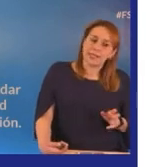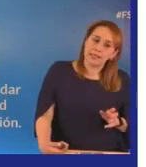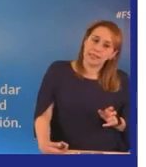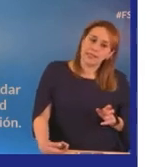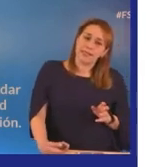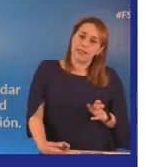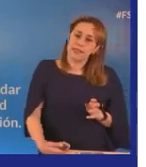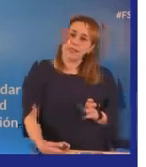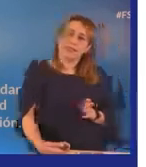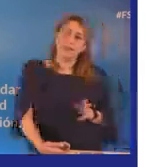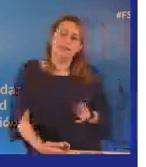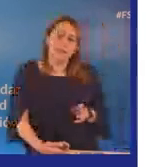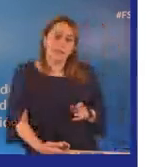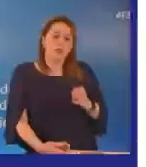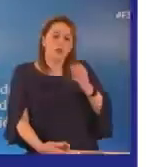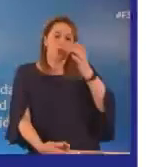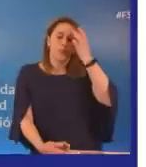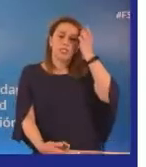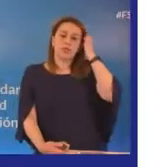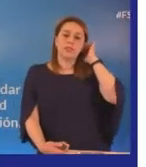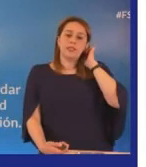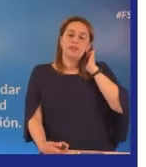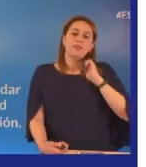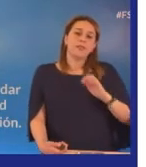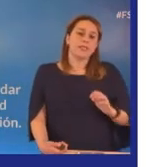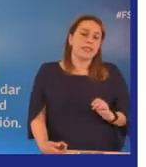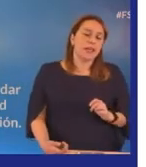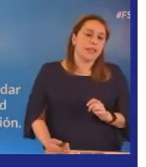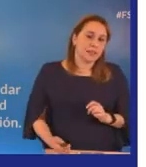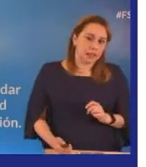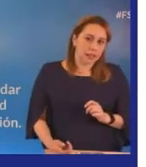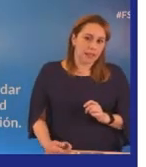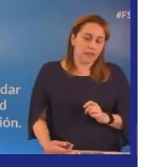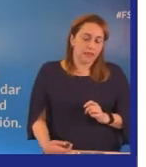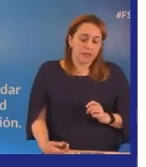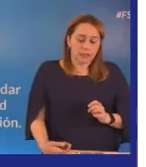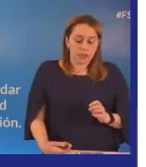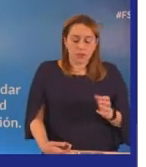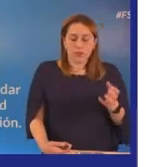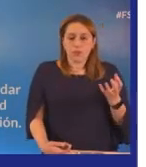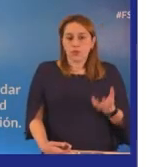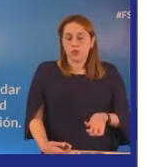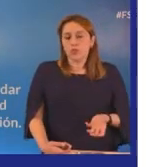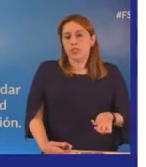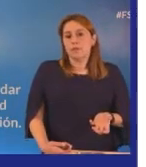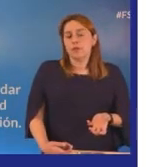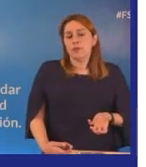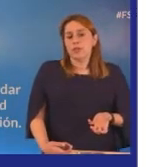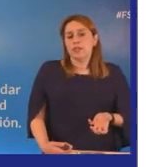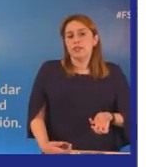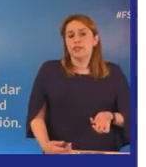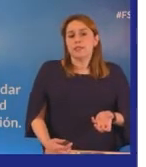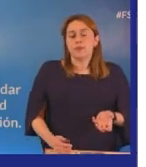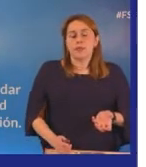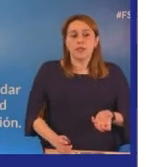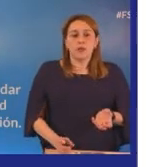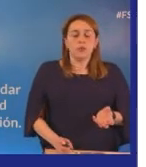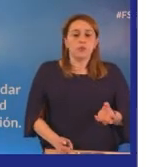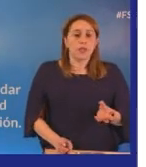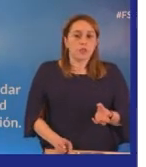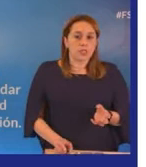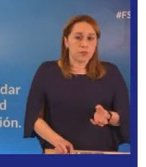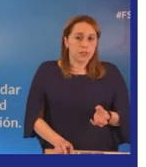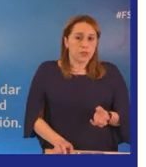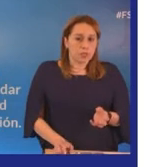Esta técnica es la técnica de terapia psicomotriz o actividad física adaptada. Entonces nosotros los terapeutas siempre